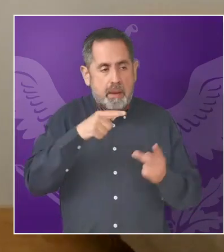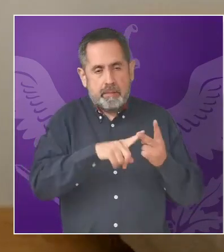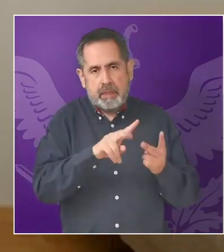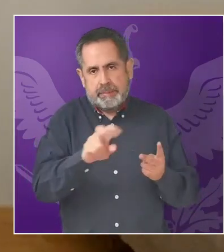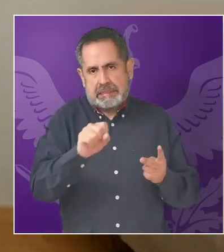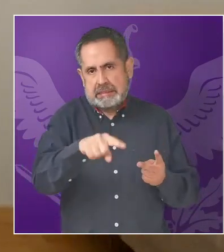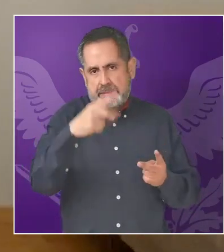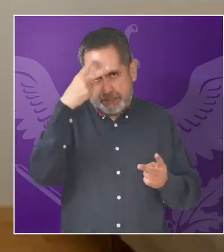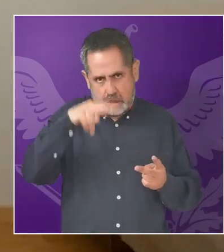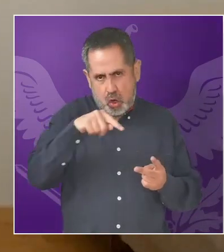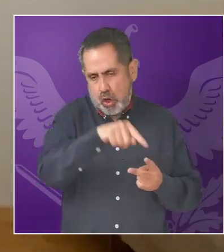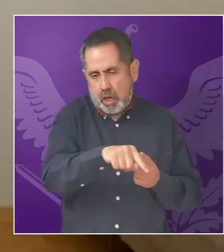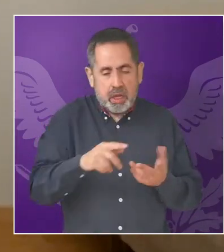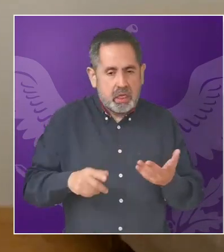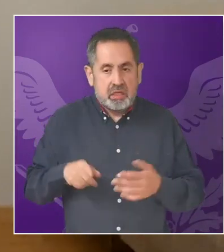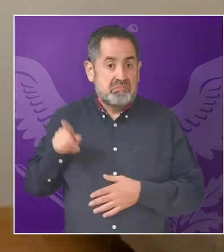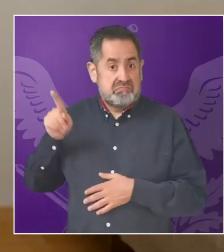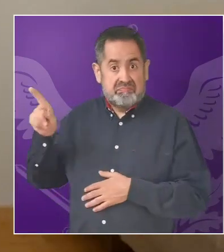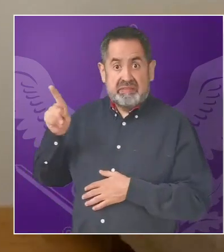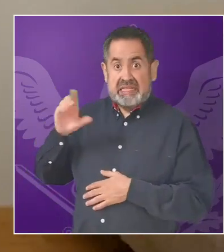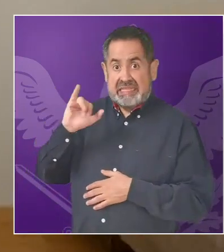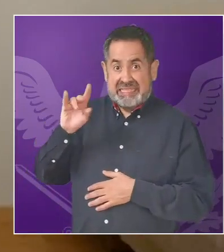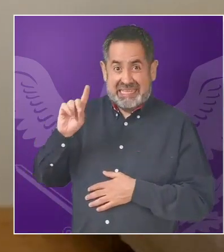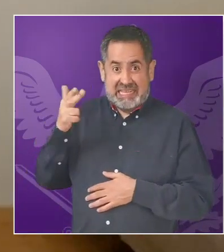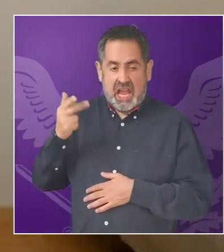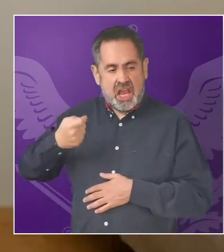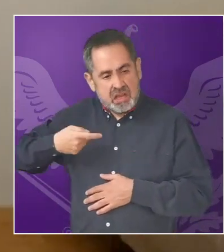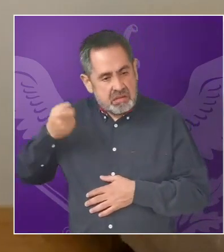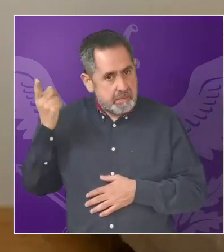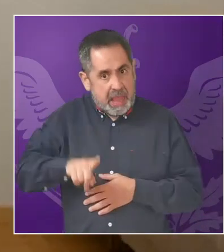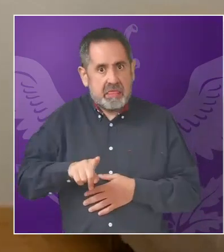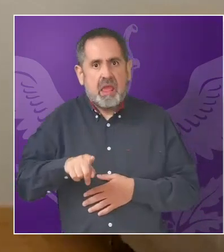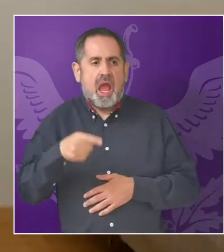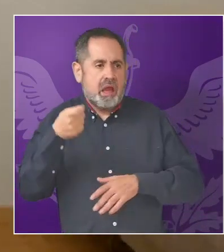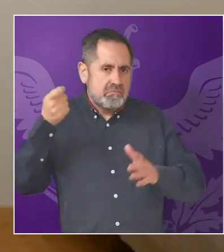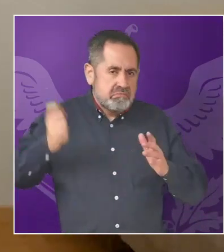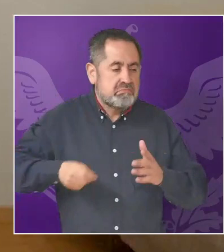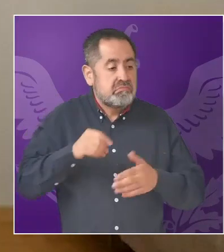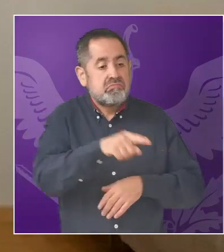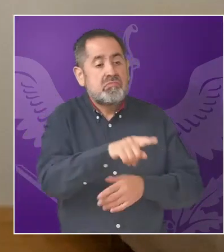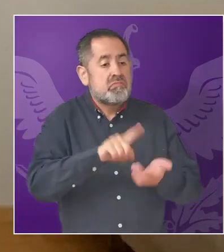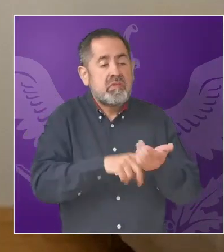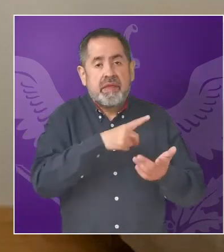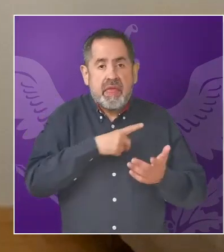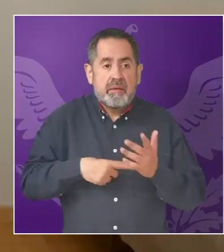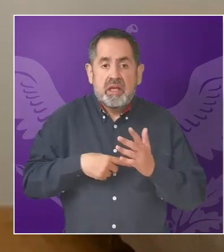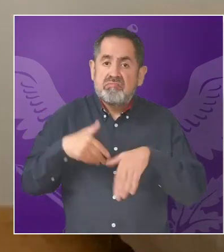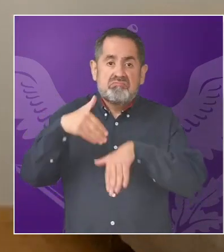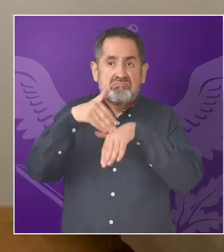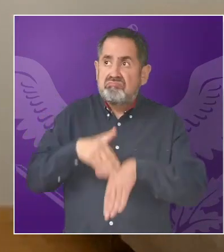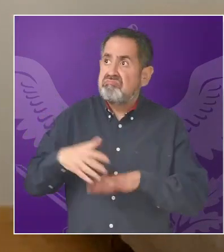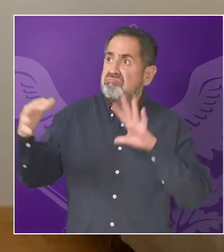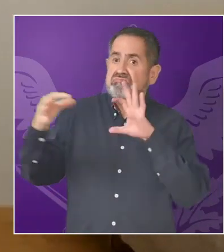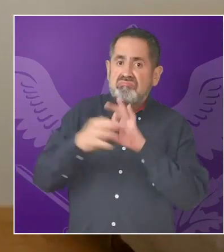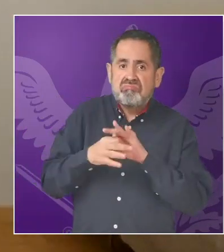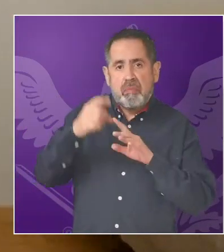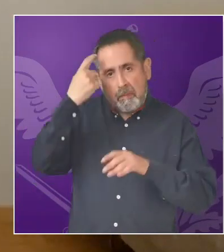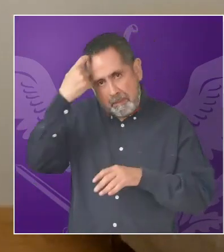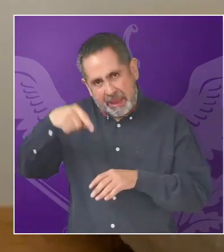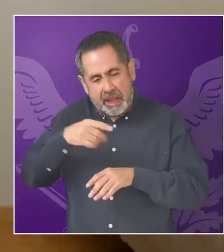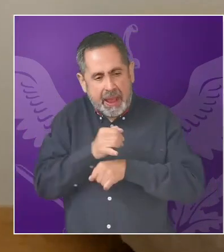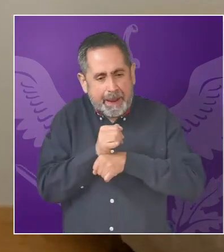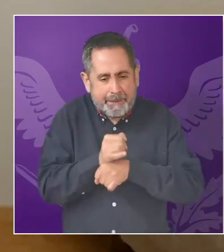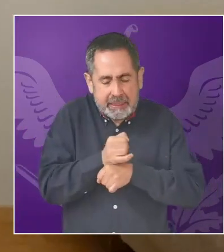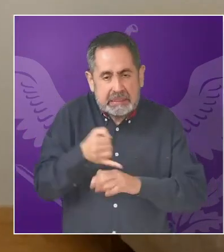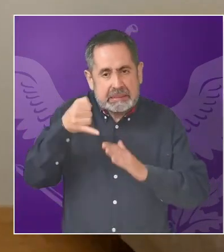Digna Ochoa en contra del Estado mexicano le instruye a las autoridades del Estado mexicano a la adopción de